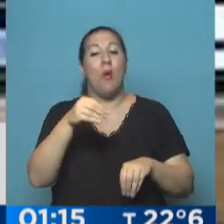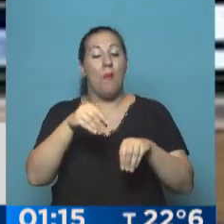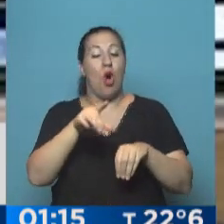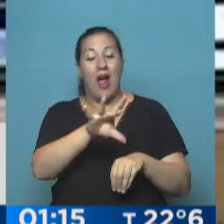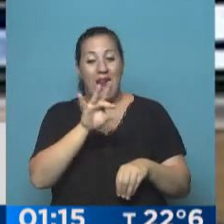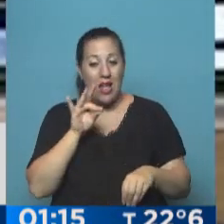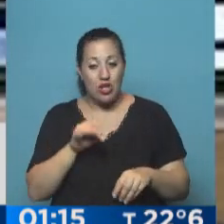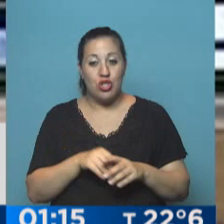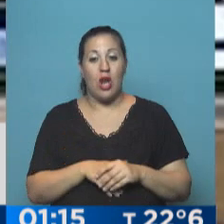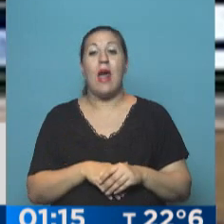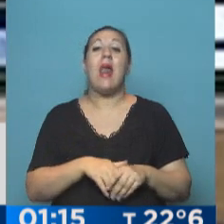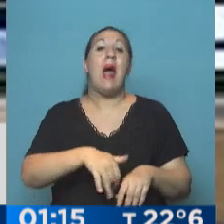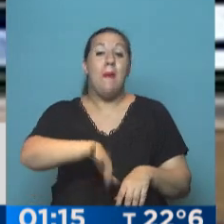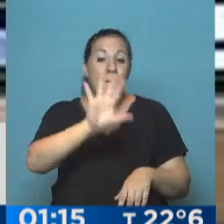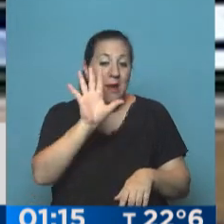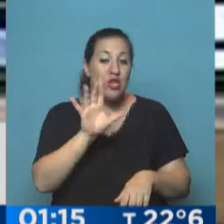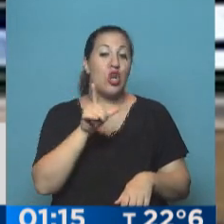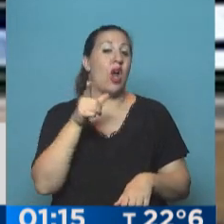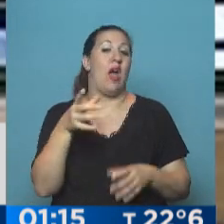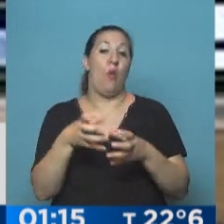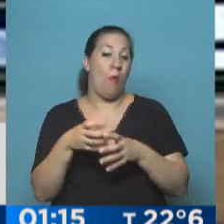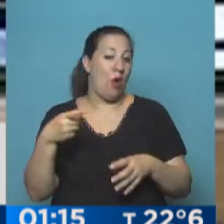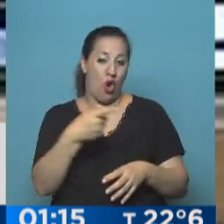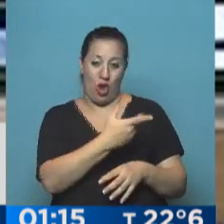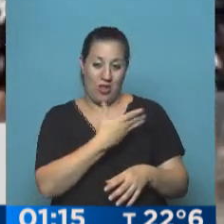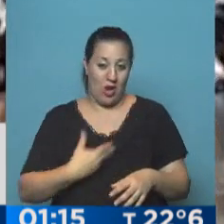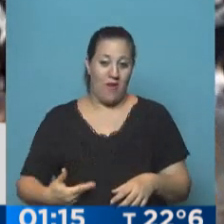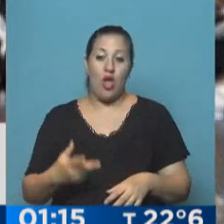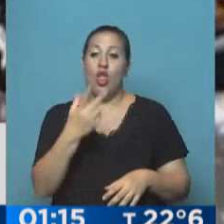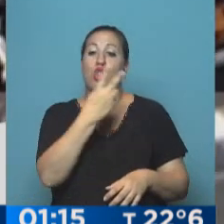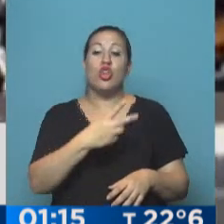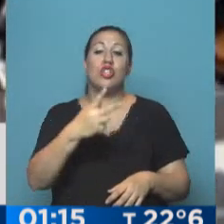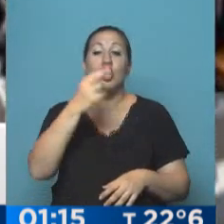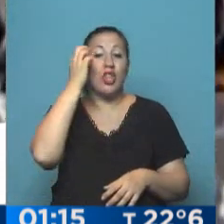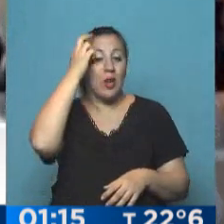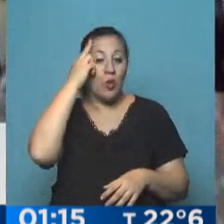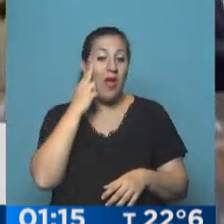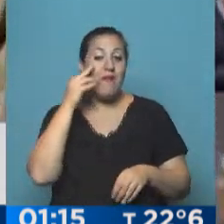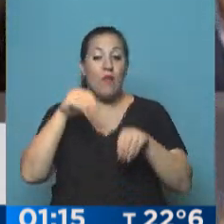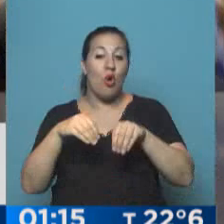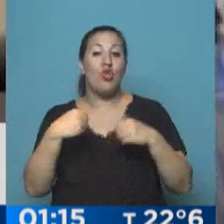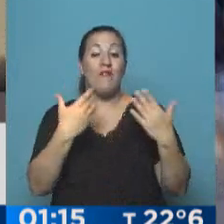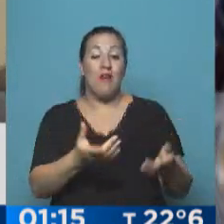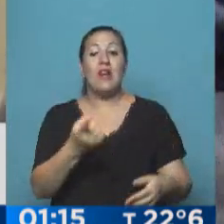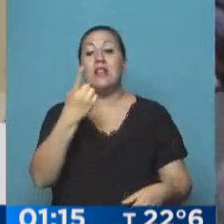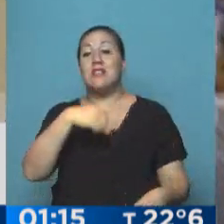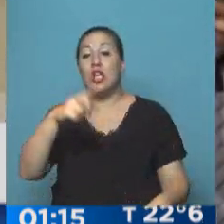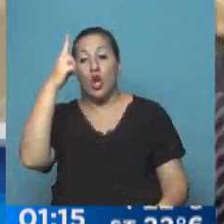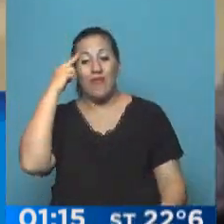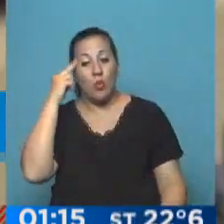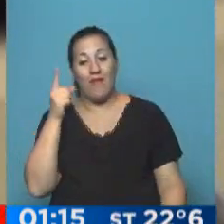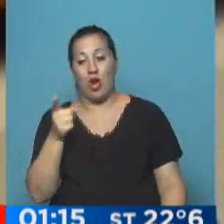que fue conformada mayoritariamente por la oposición, con 229 votos a favor y 199 en